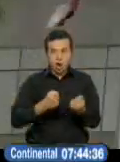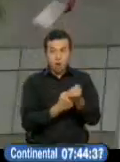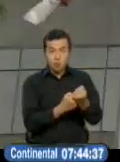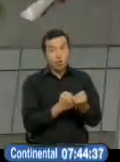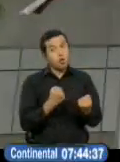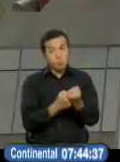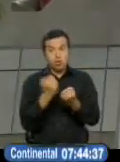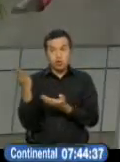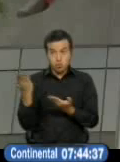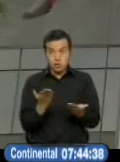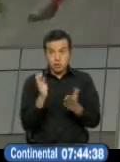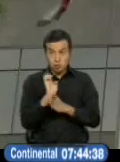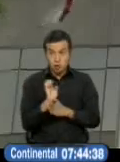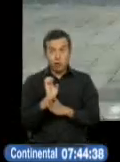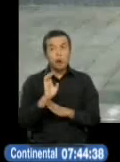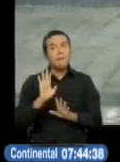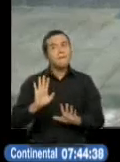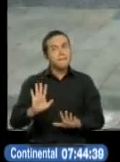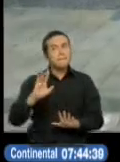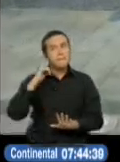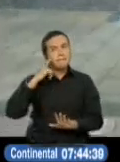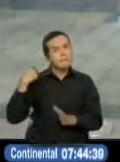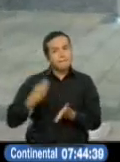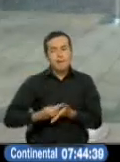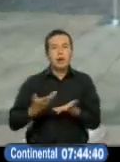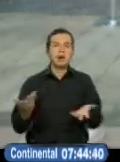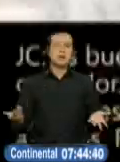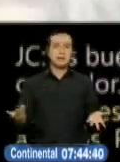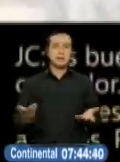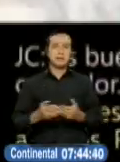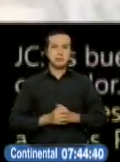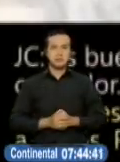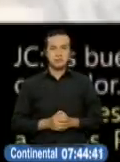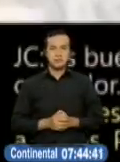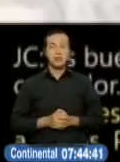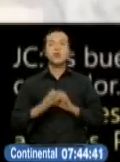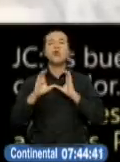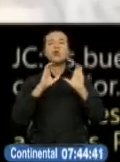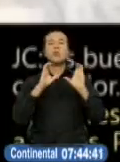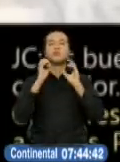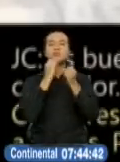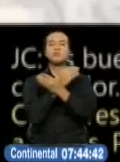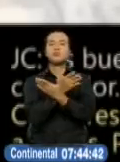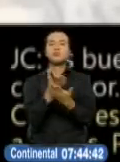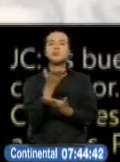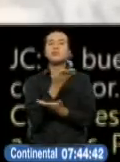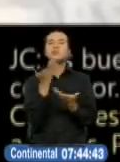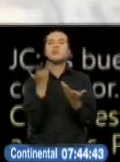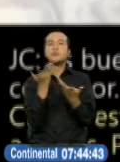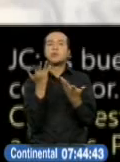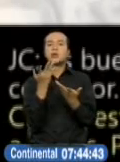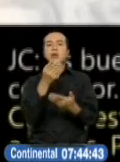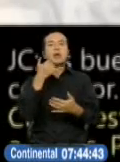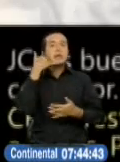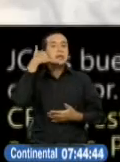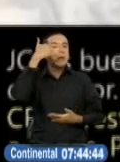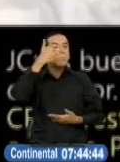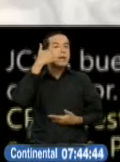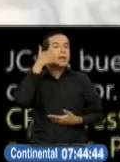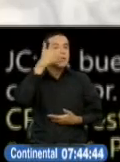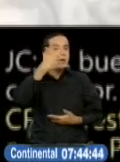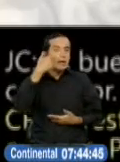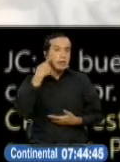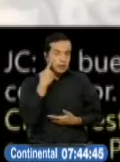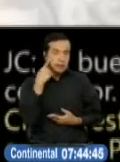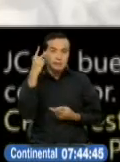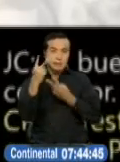faciliten los nuevos contratos de la compañía brasilera en el país. Las conversaciones publicadas corresponderían a una llamada telefónica y